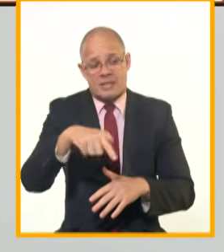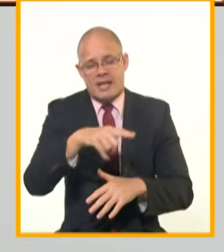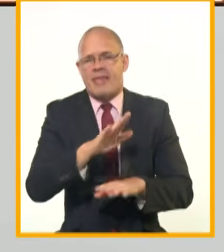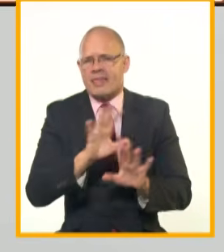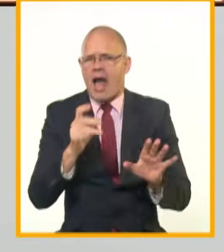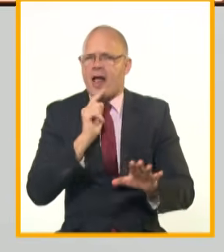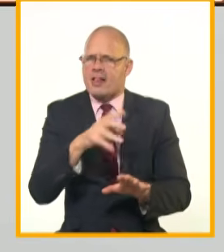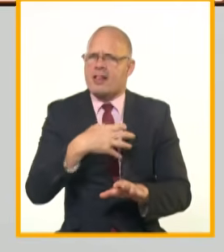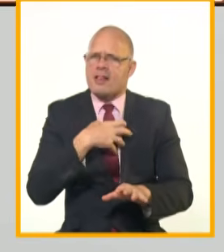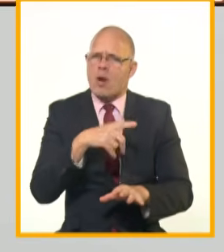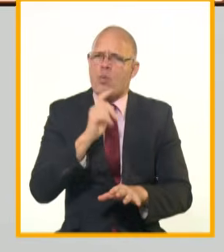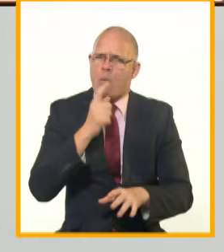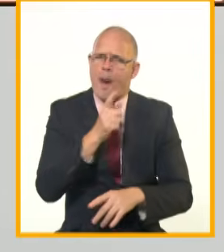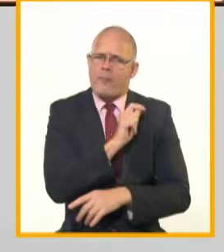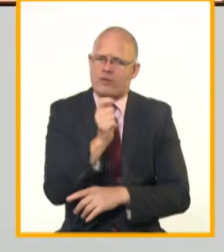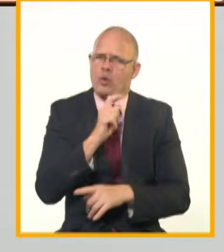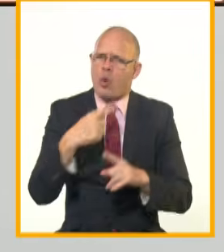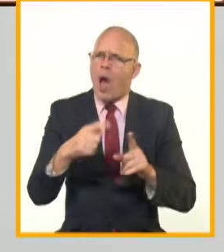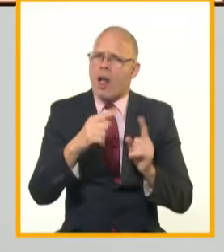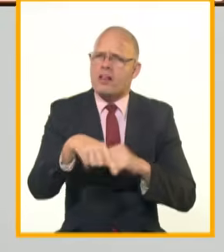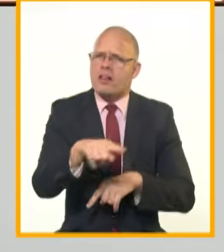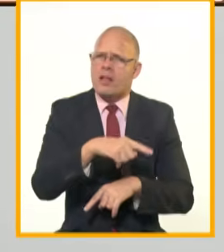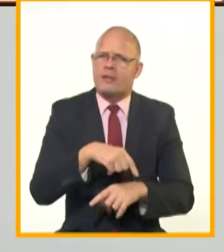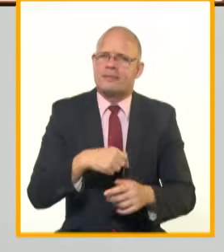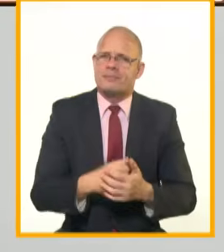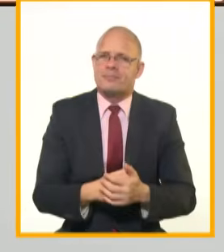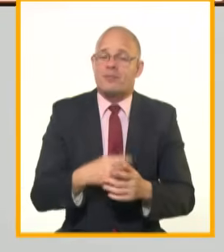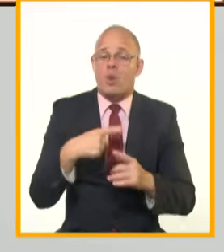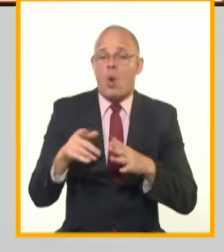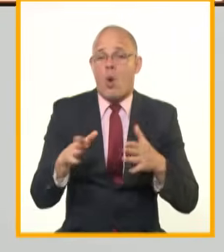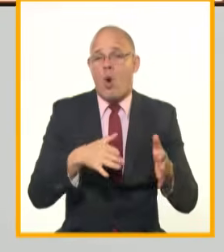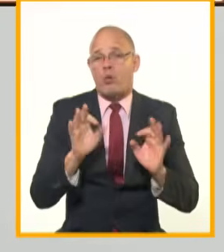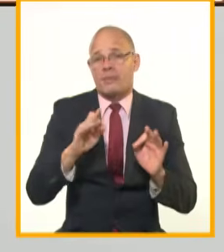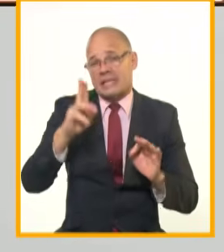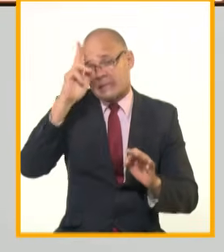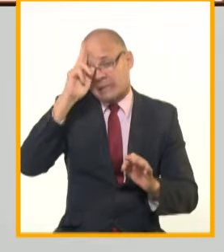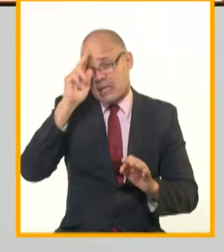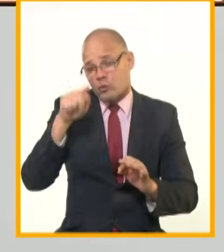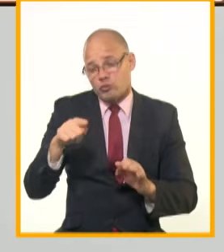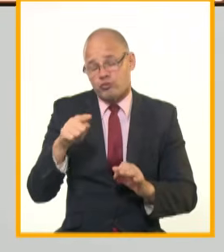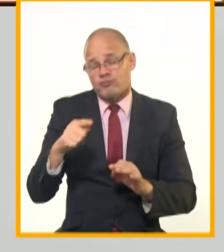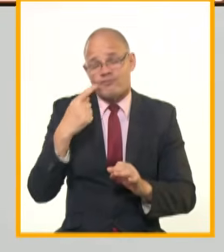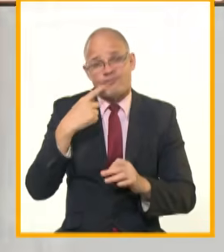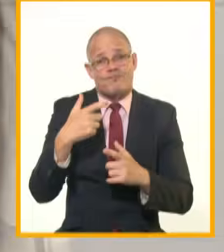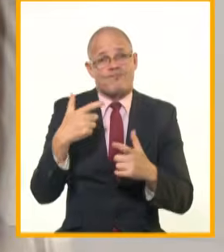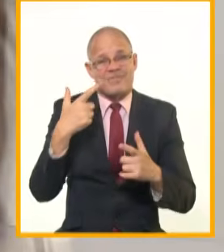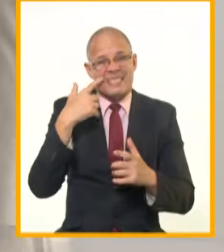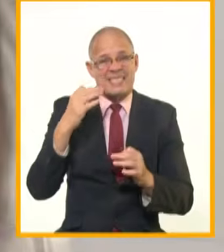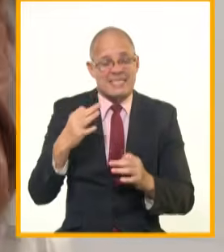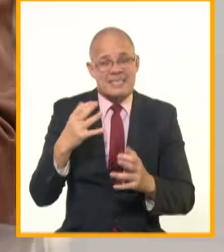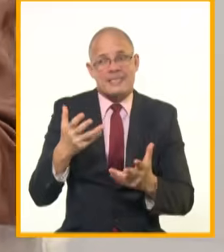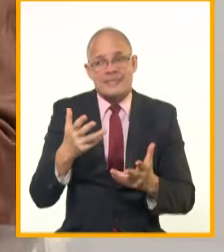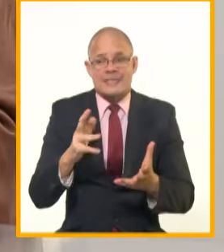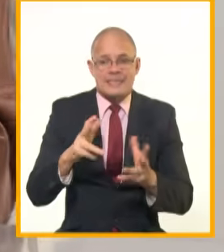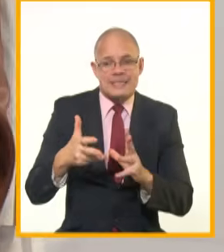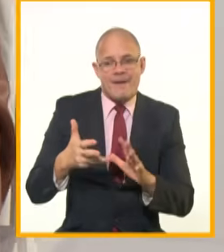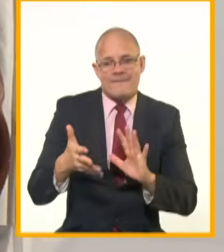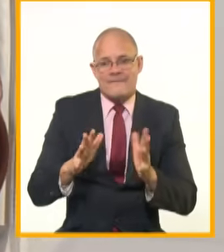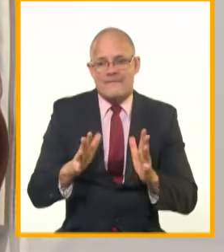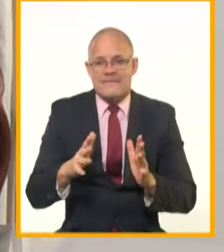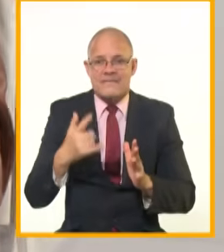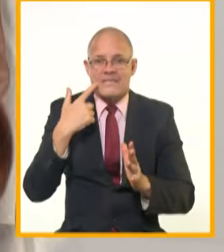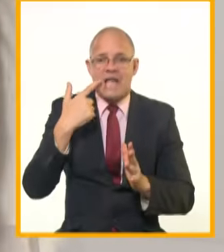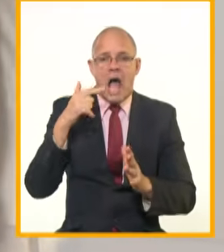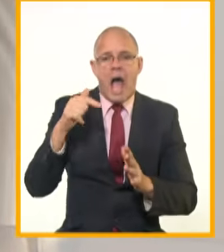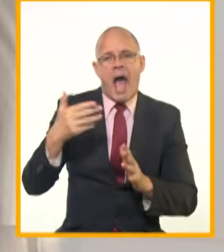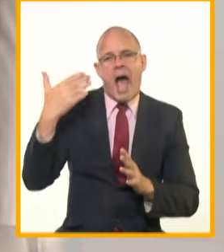allí, la formación, existe. Y en salud pública creo que fue lo más complejo. Nosotros no teníamos en la capital un